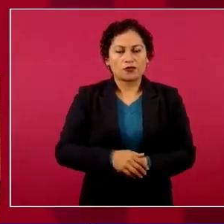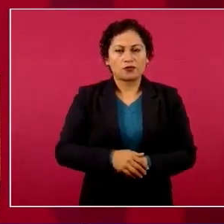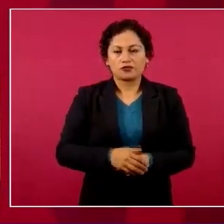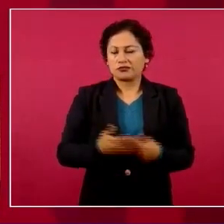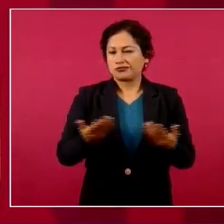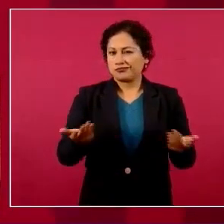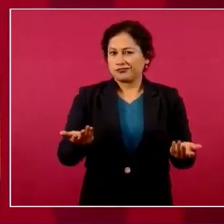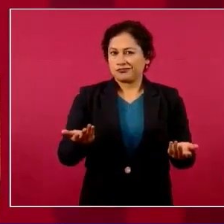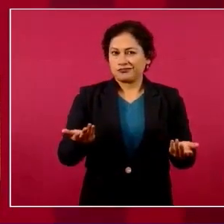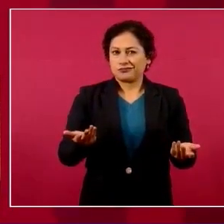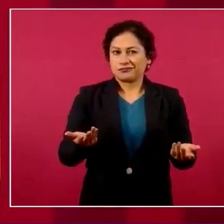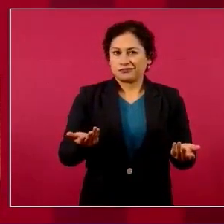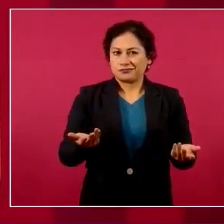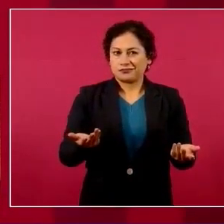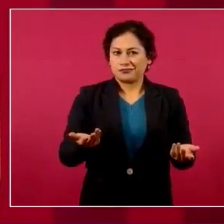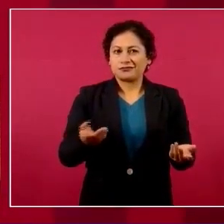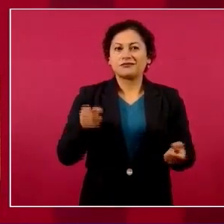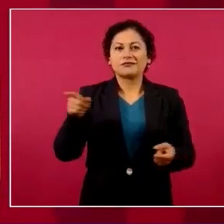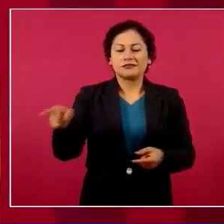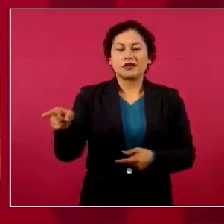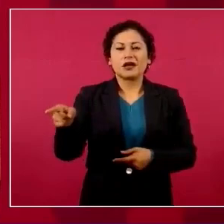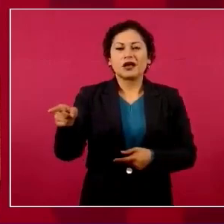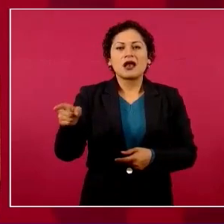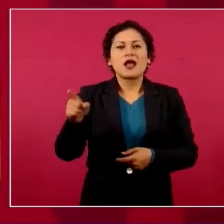Estaba malito de un ojo